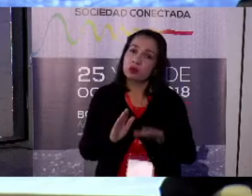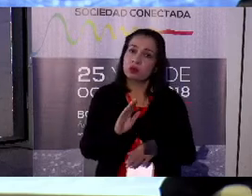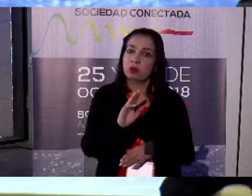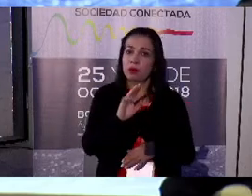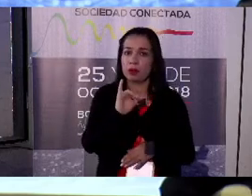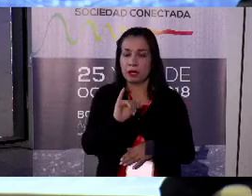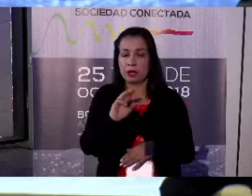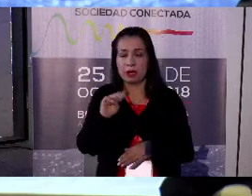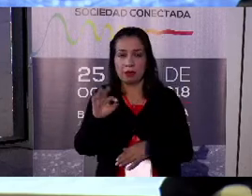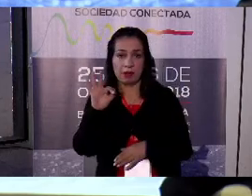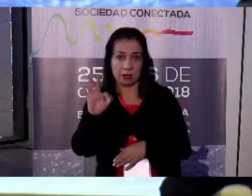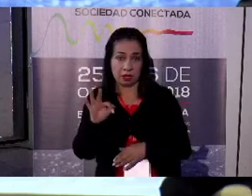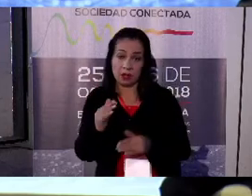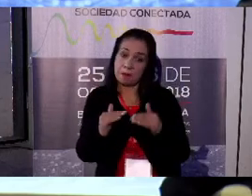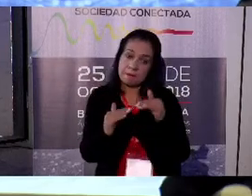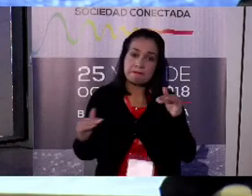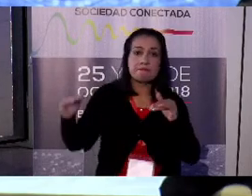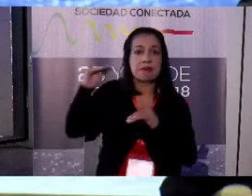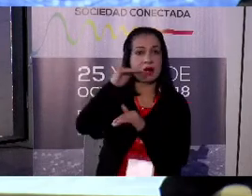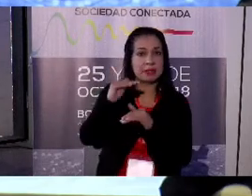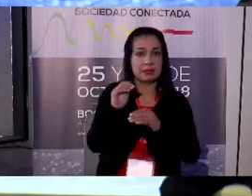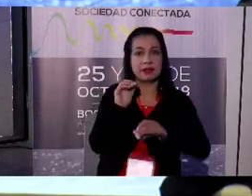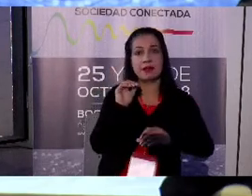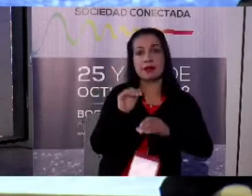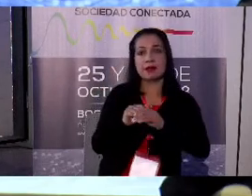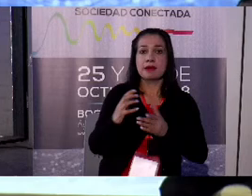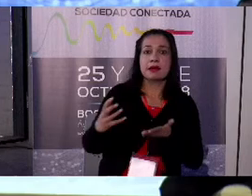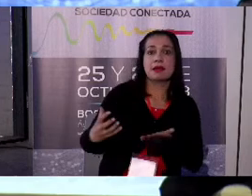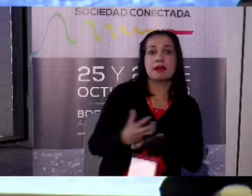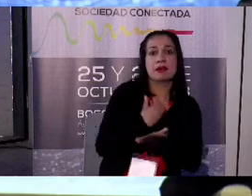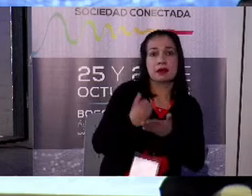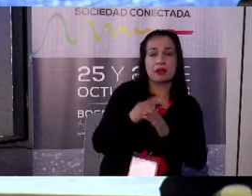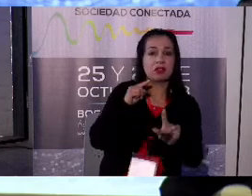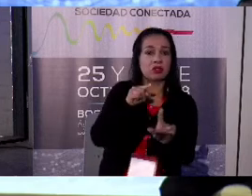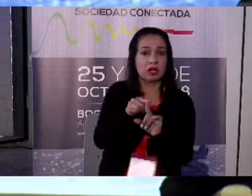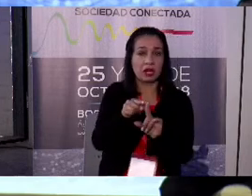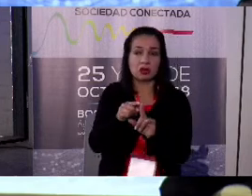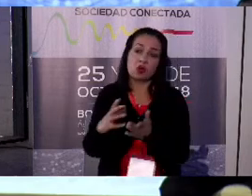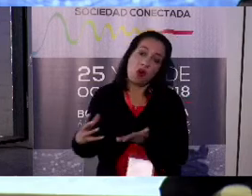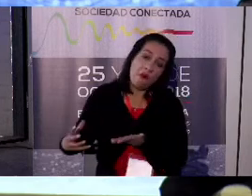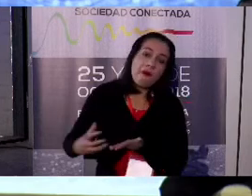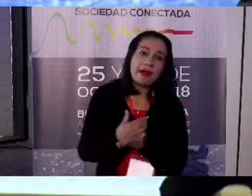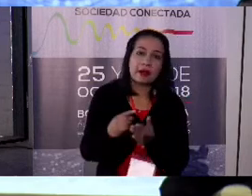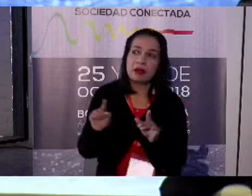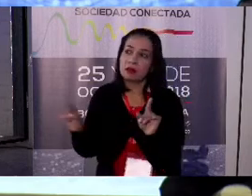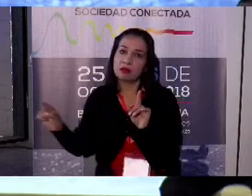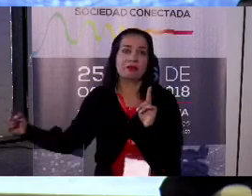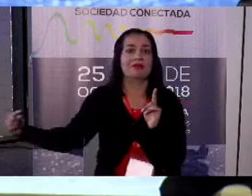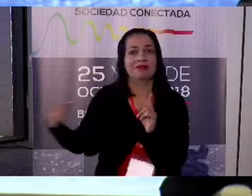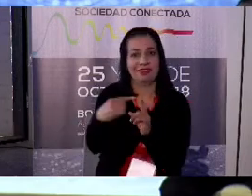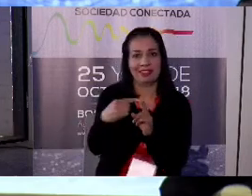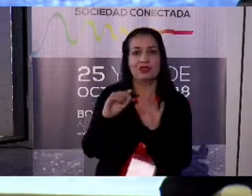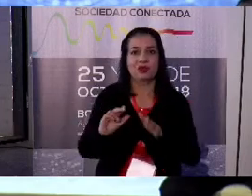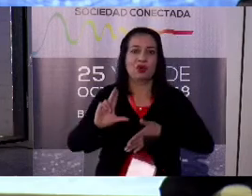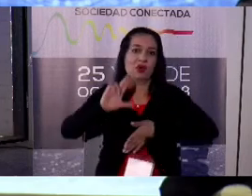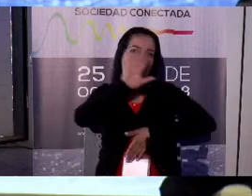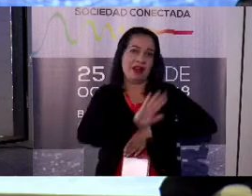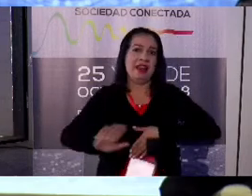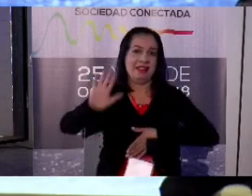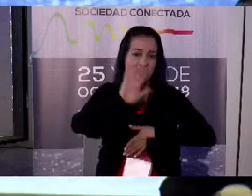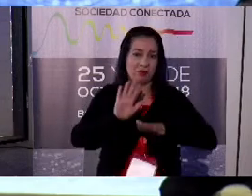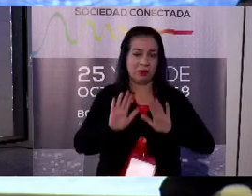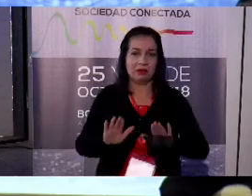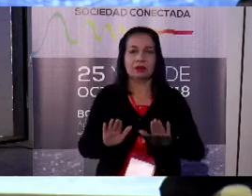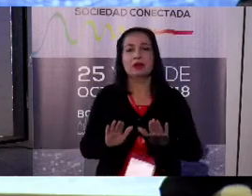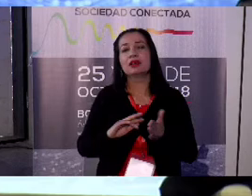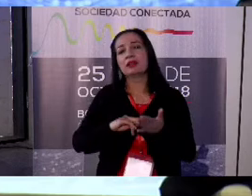ingresos directos y a los ingresos indirectos en cuanto a contribución al pib para latinoamérica Eso quiere decir que este muy muy